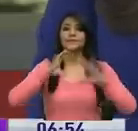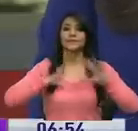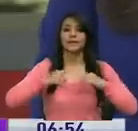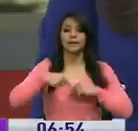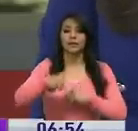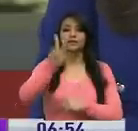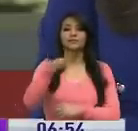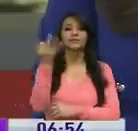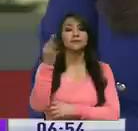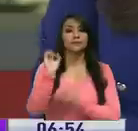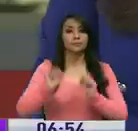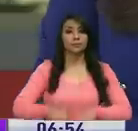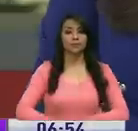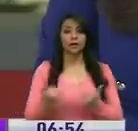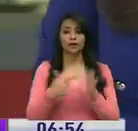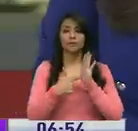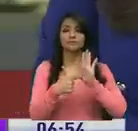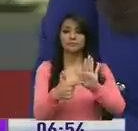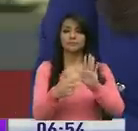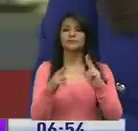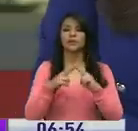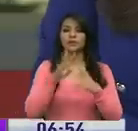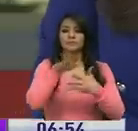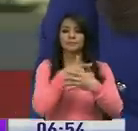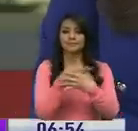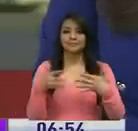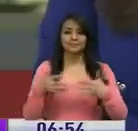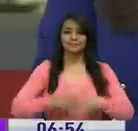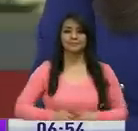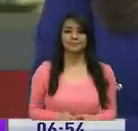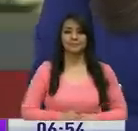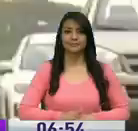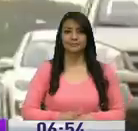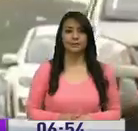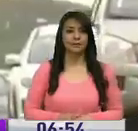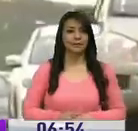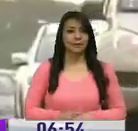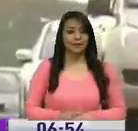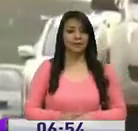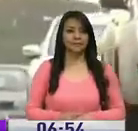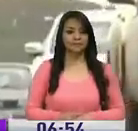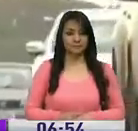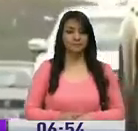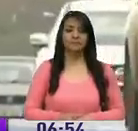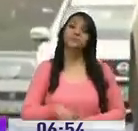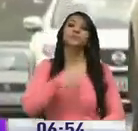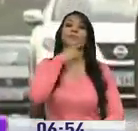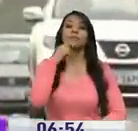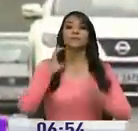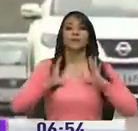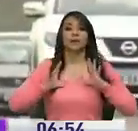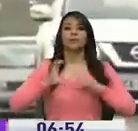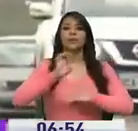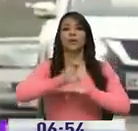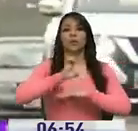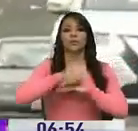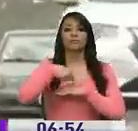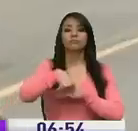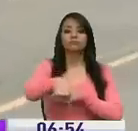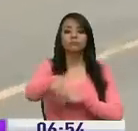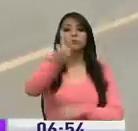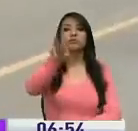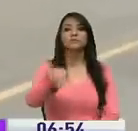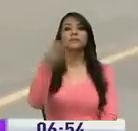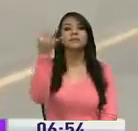del 2019 a continuación conozcamos el calendario vigente los feriados en el país para lo que resta del año